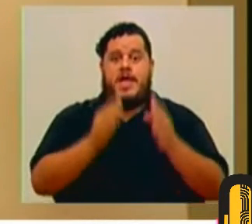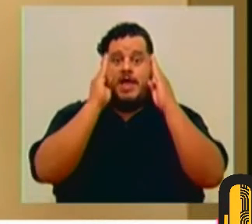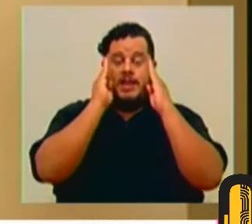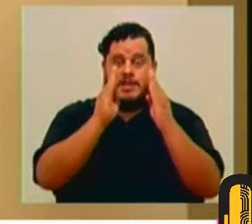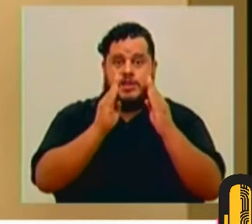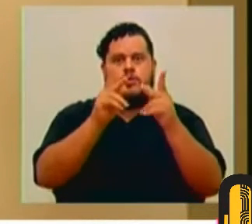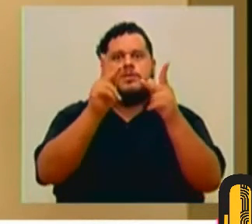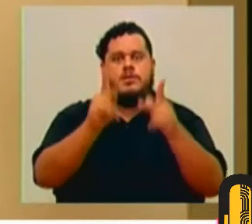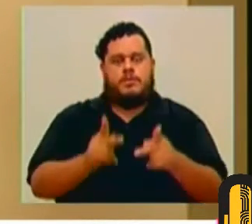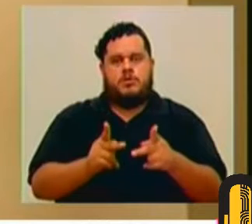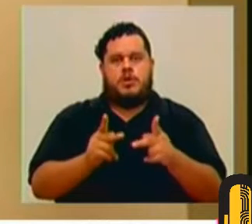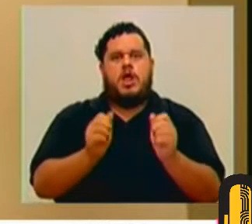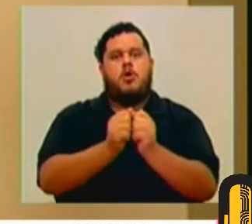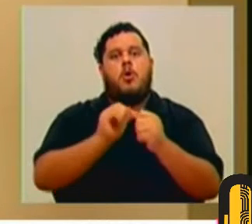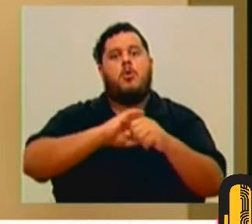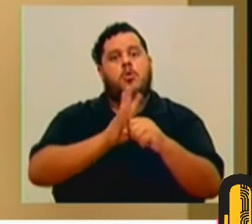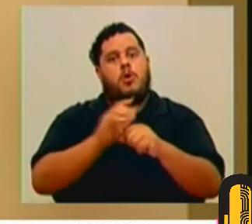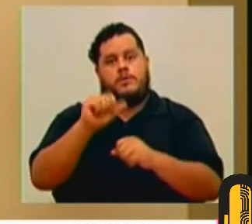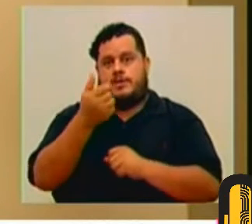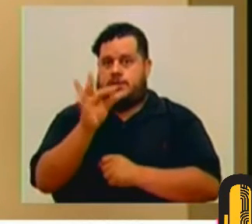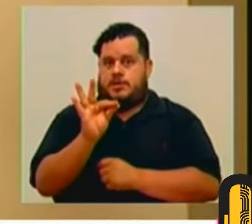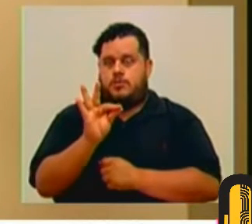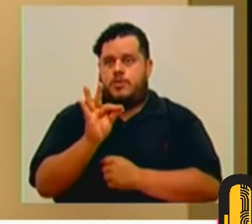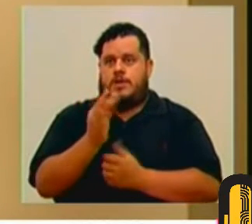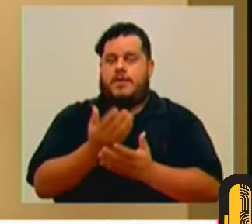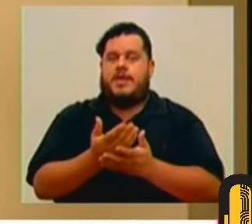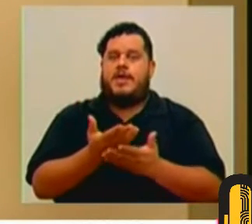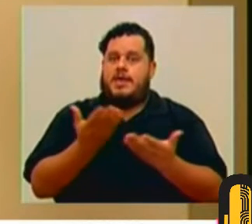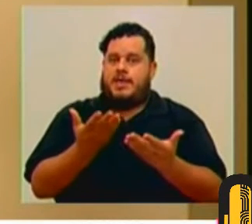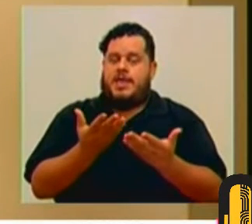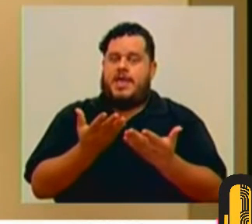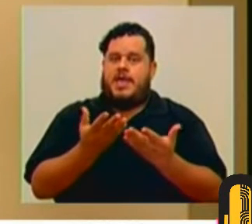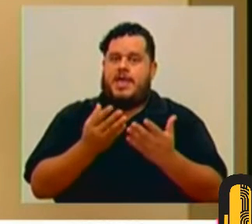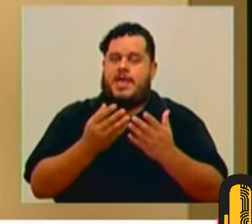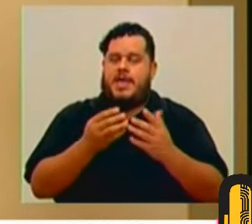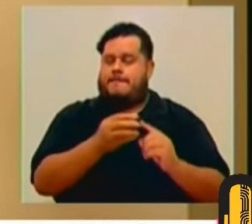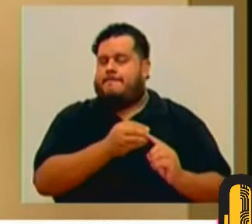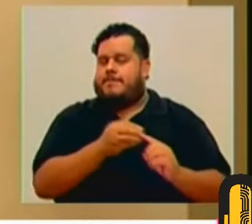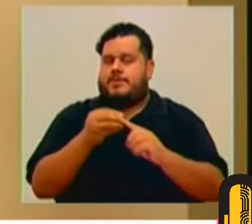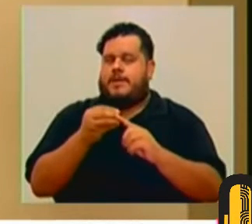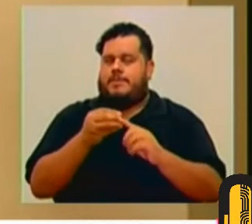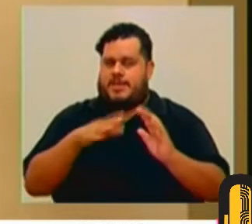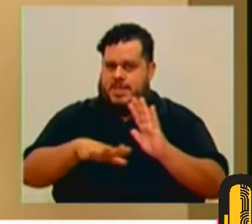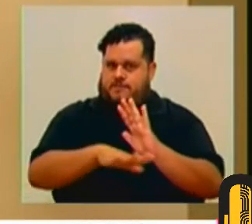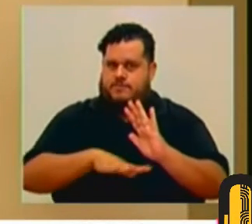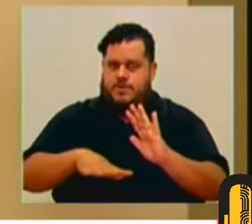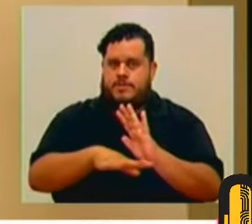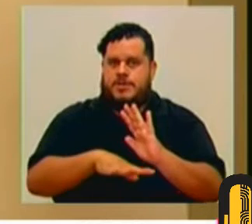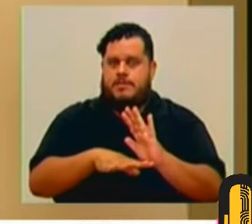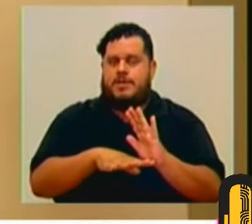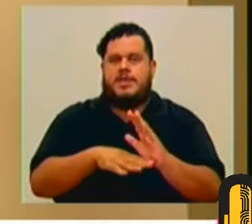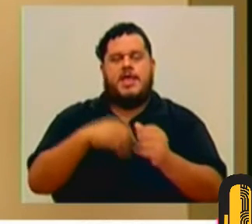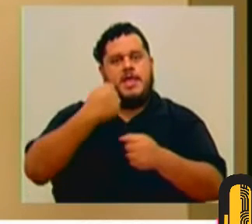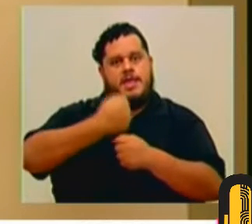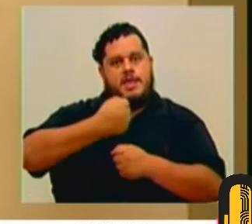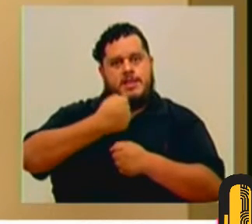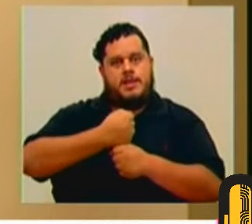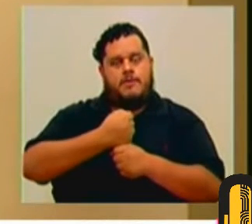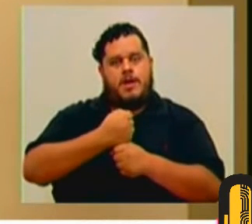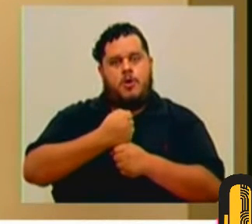pacientes con COVID-19 recae esencialmente, fundamentalmente,